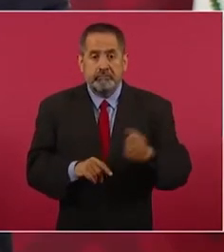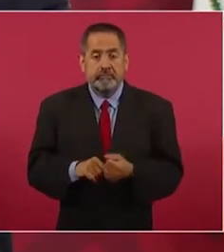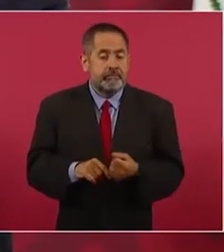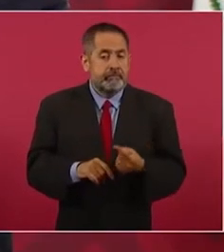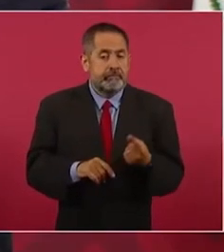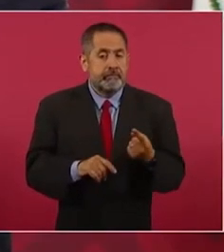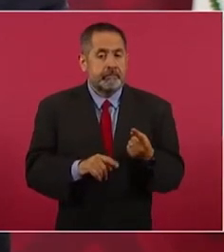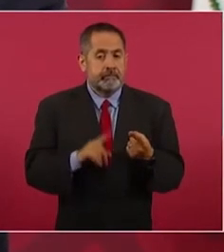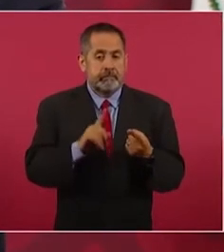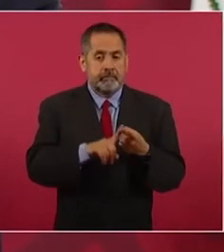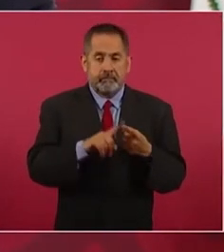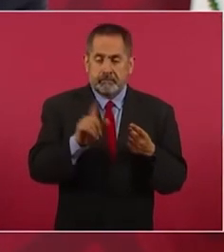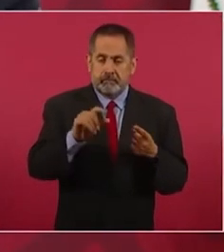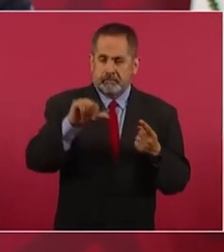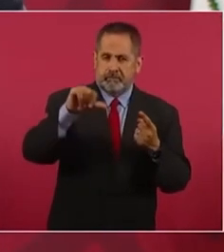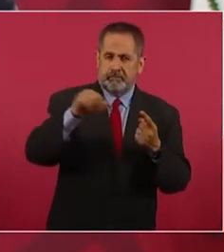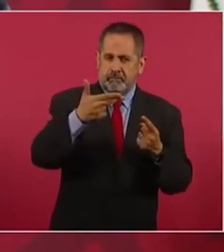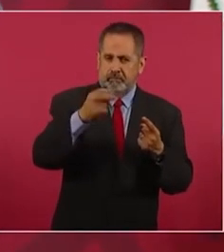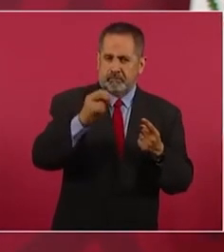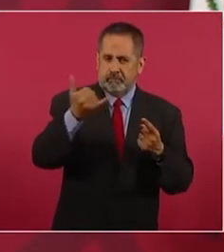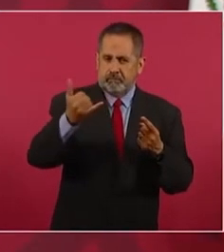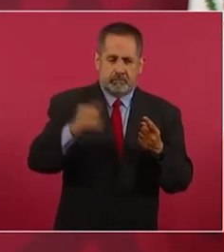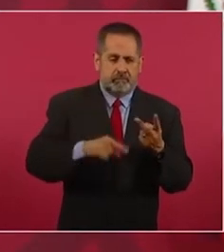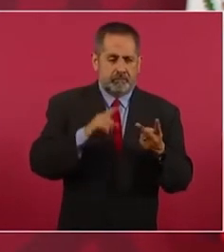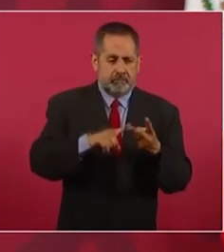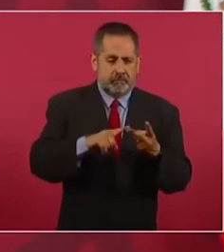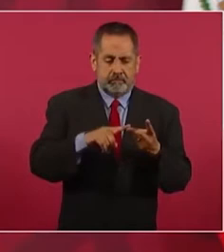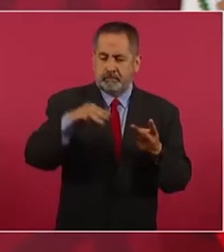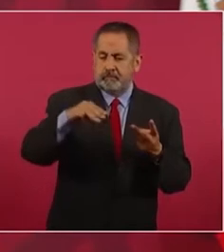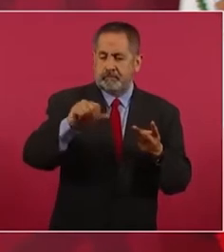el Hoy, el Mañana